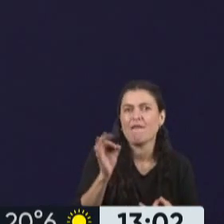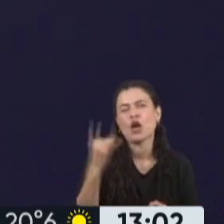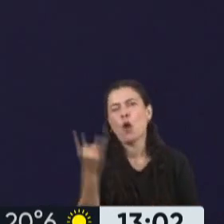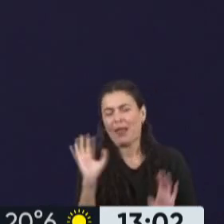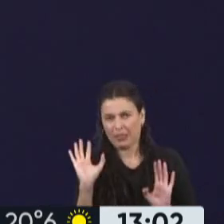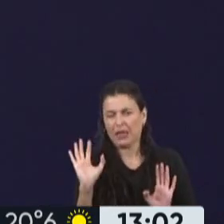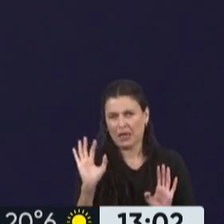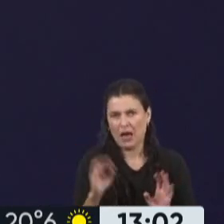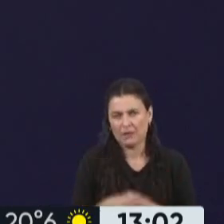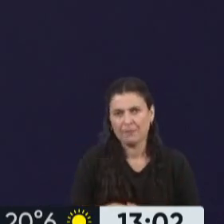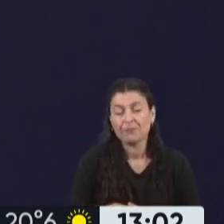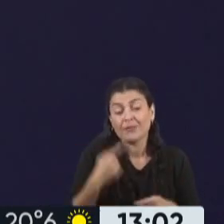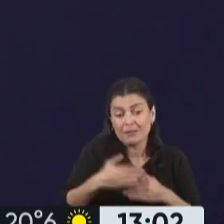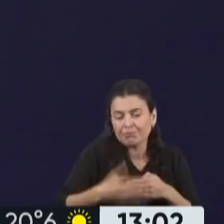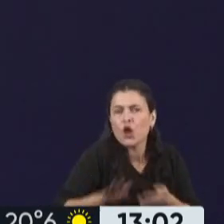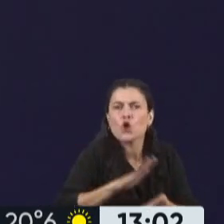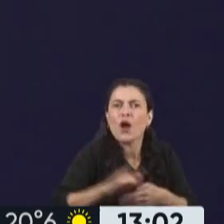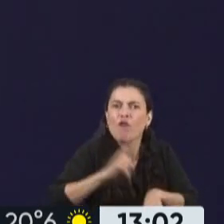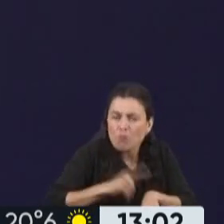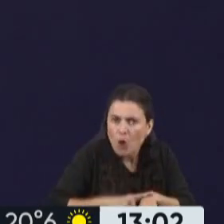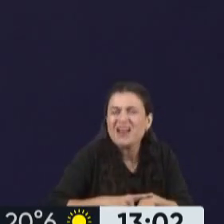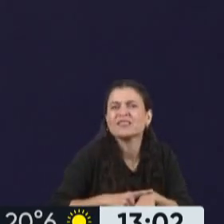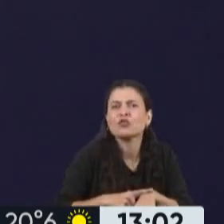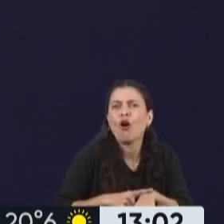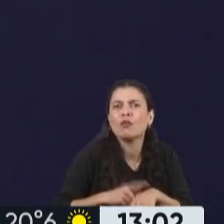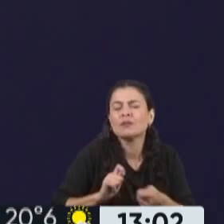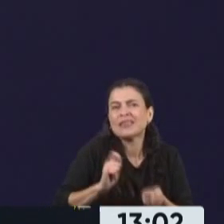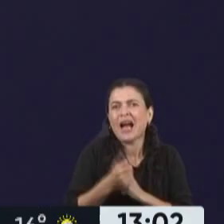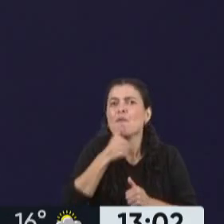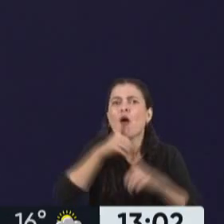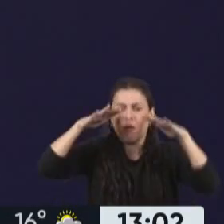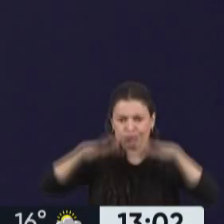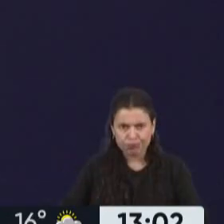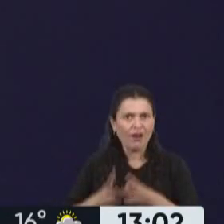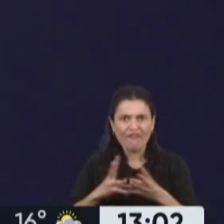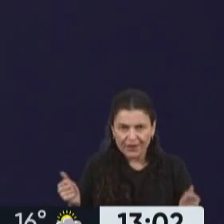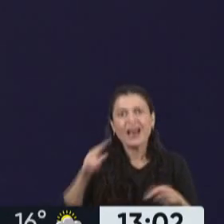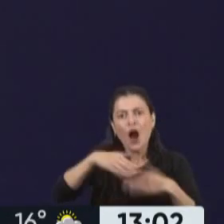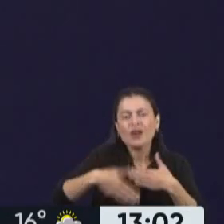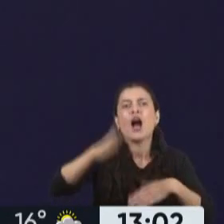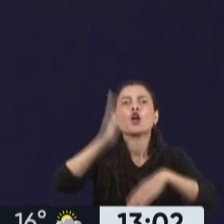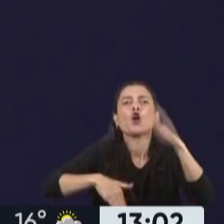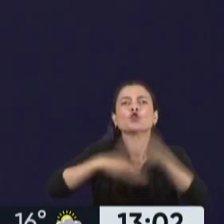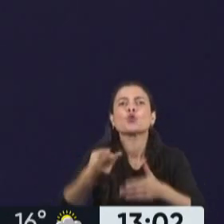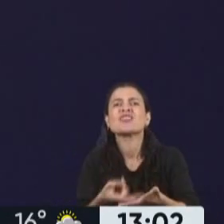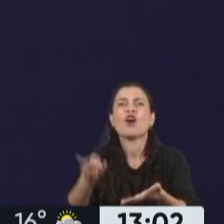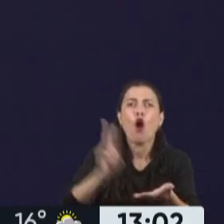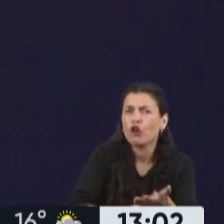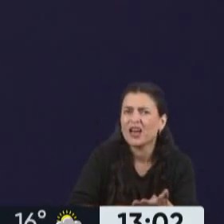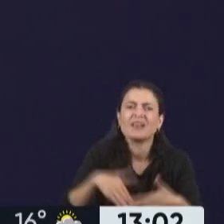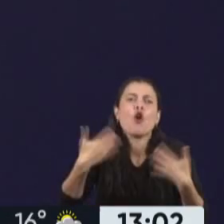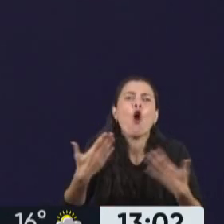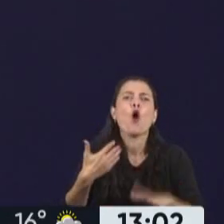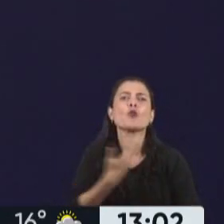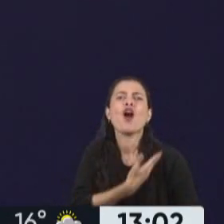en esta nueva etapa que empieza, que es la de la reconstrucción y donde el Estado Nacional va a estar, por supuesto, presente. Así